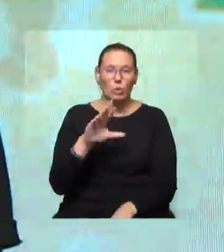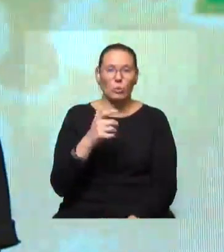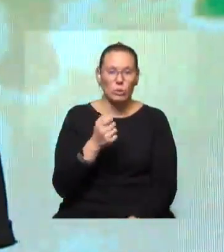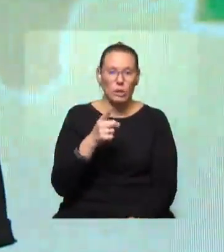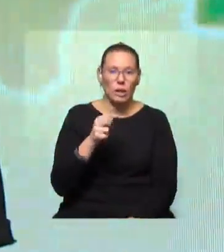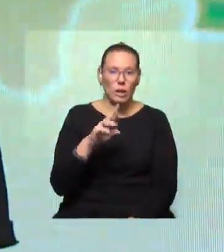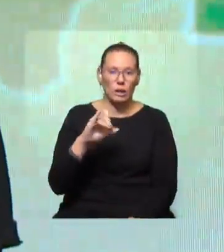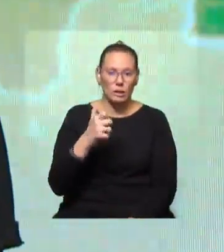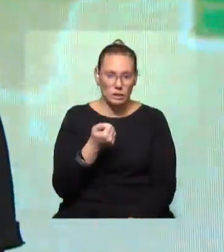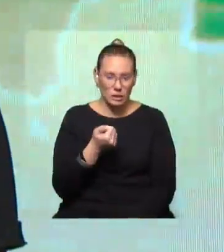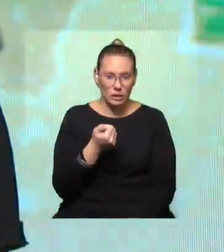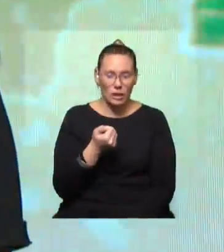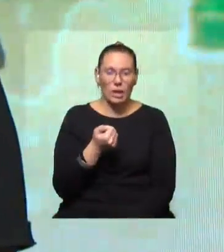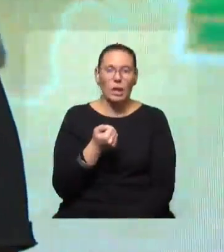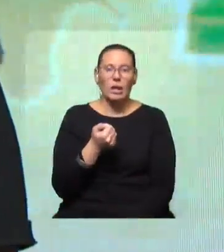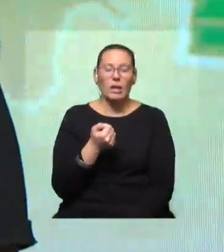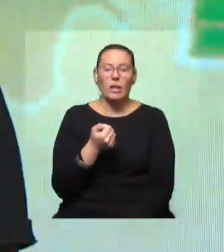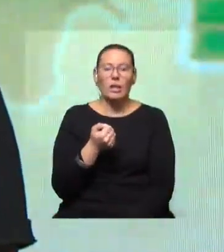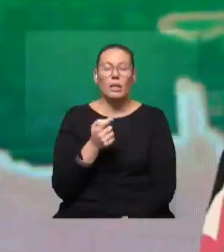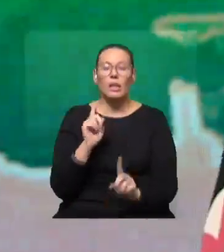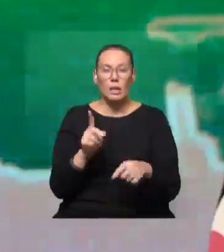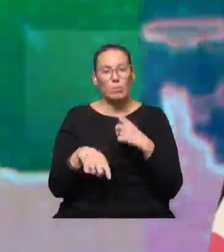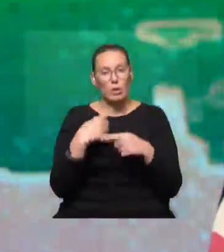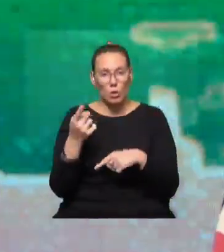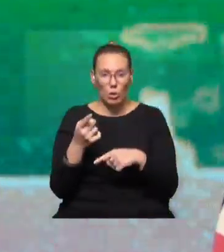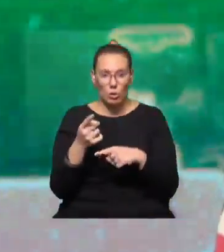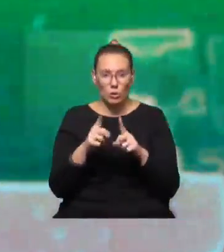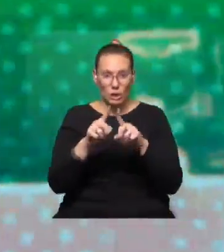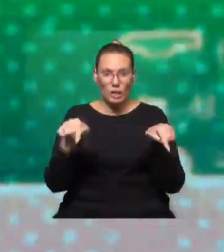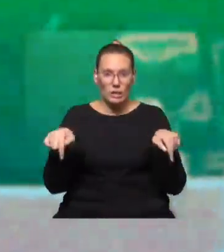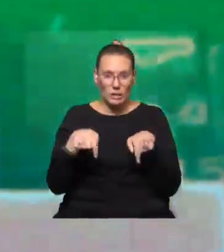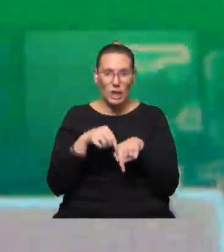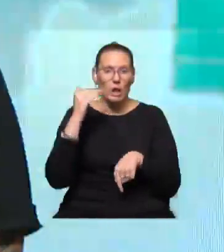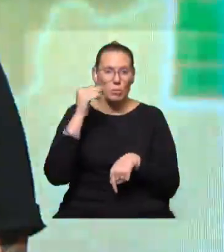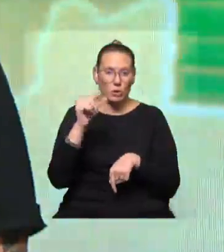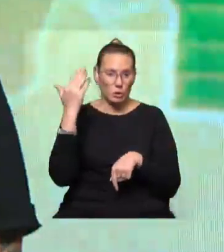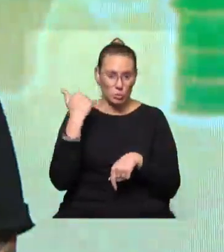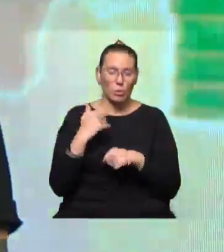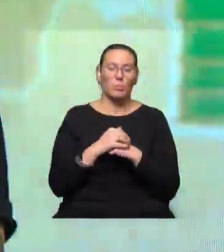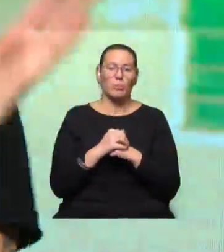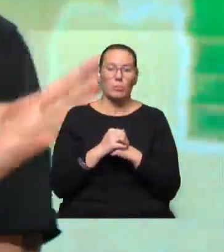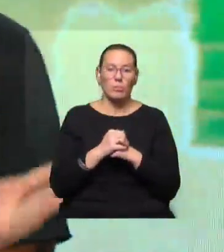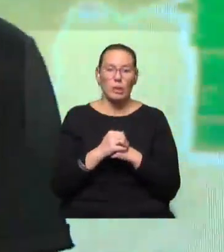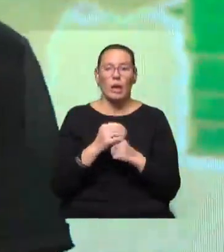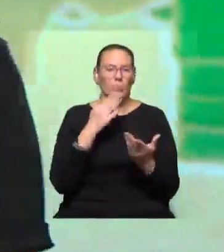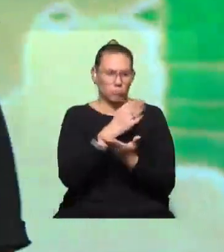una genia y también estaba con otra obra que se llama sala de profesores que estrenó hace poco es